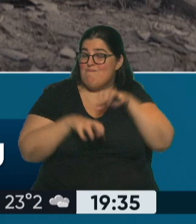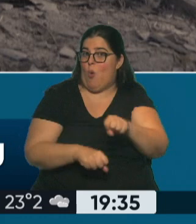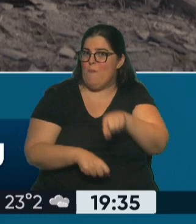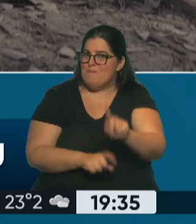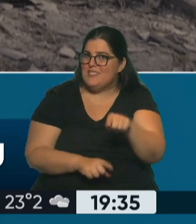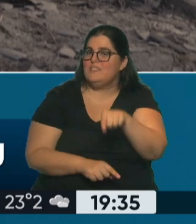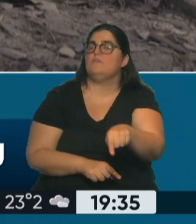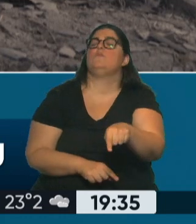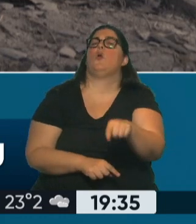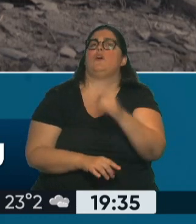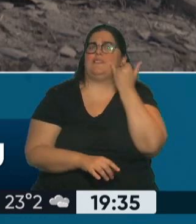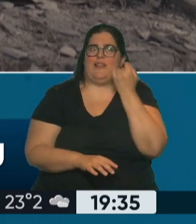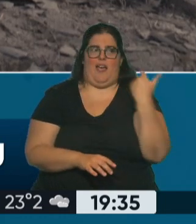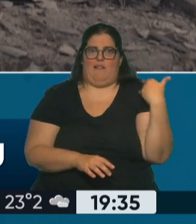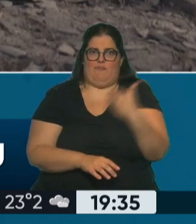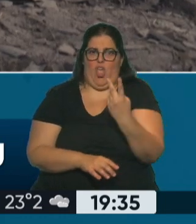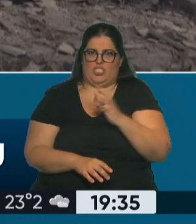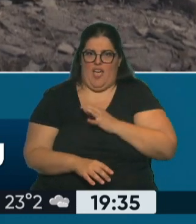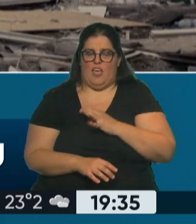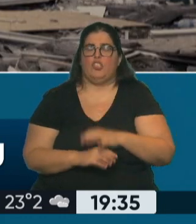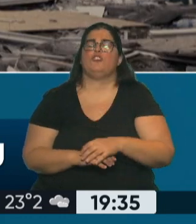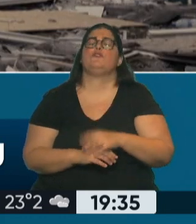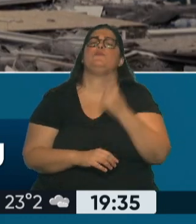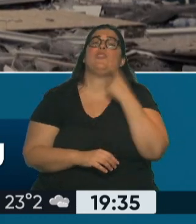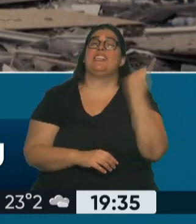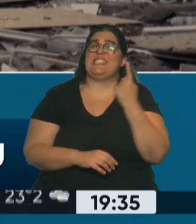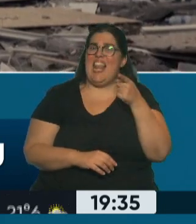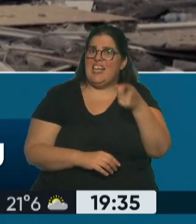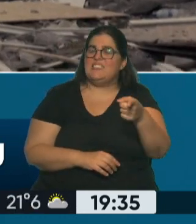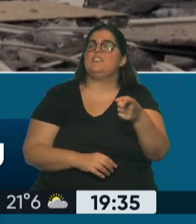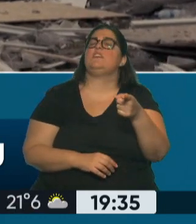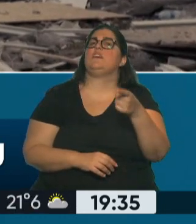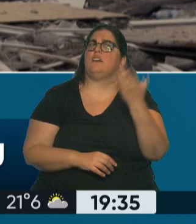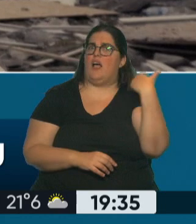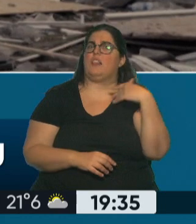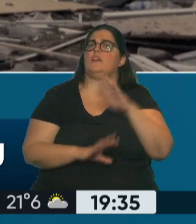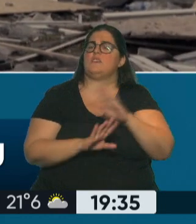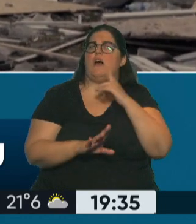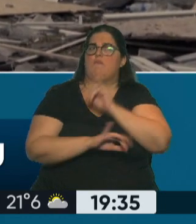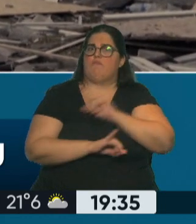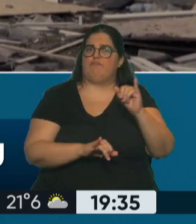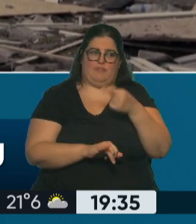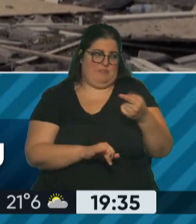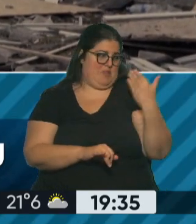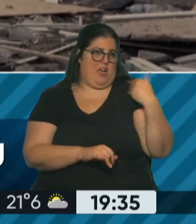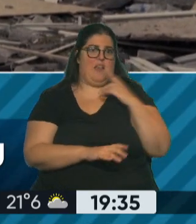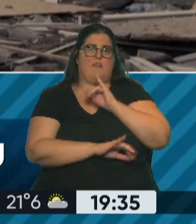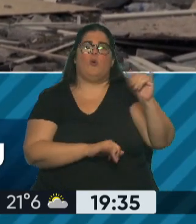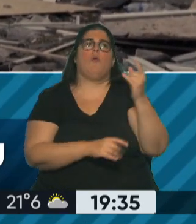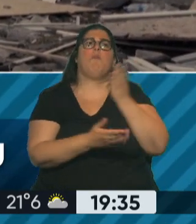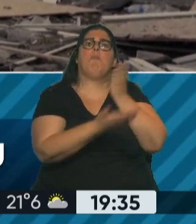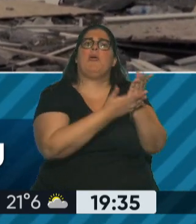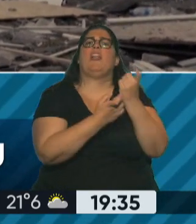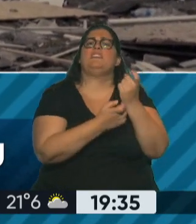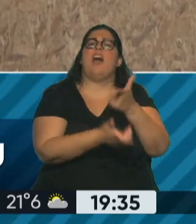cumplir 2 años. Decíamos, un Zelensky que de hecho planteó también esta semana que necesitan municiones, que faltan